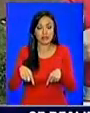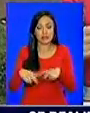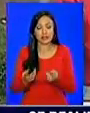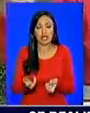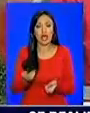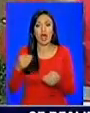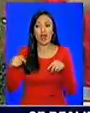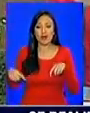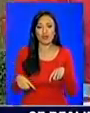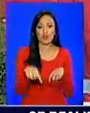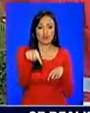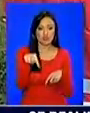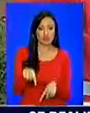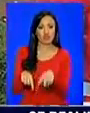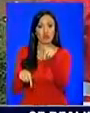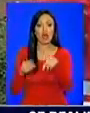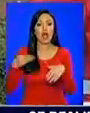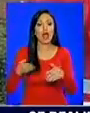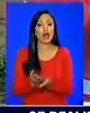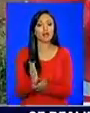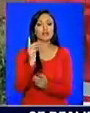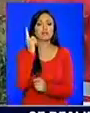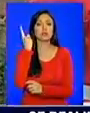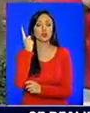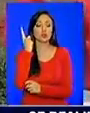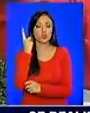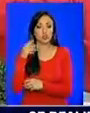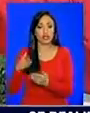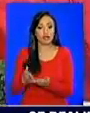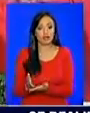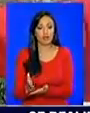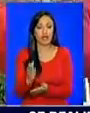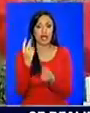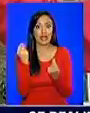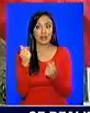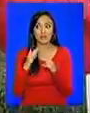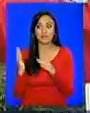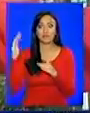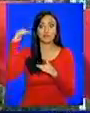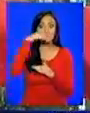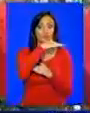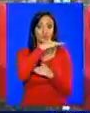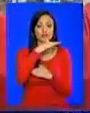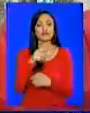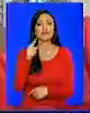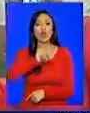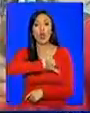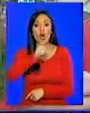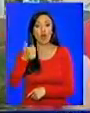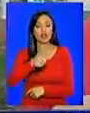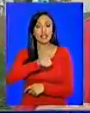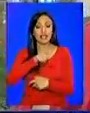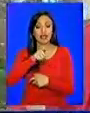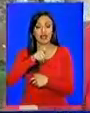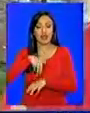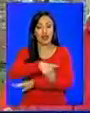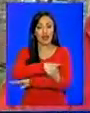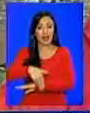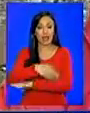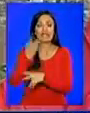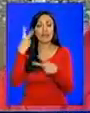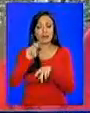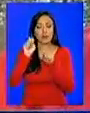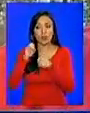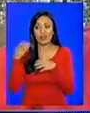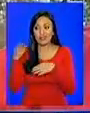tener un acceso directo por una vía por aérea, ¿no es cierto? Los que vienen de la avenida Mariana de Jesús igual van a tener acceso a la autopista